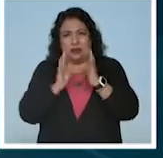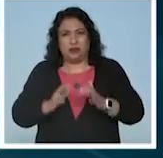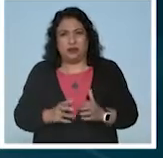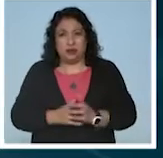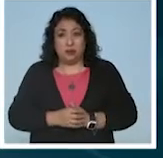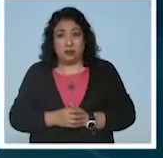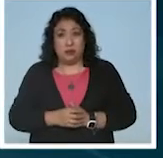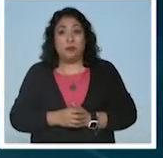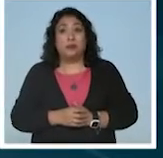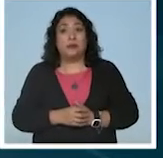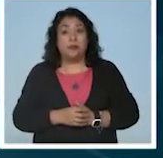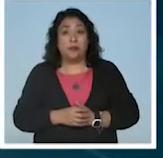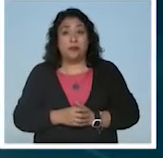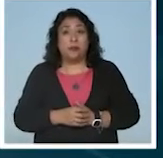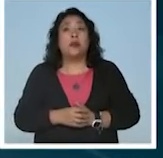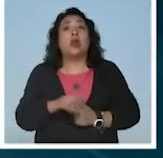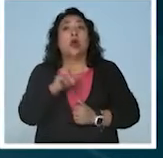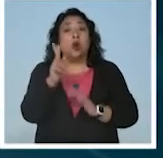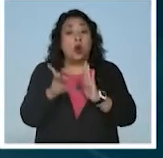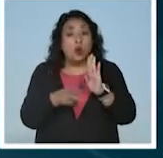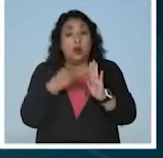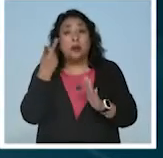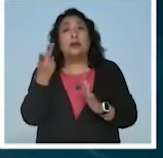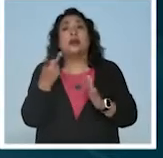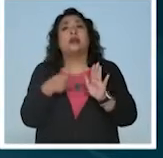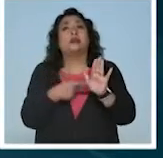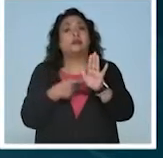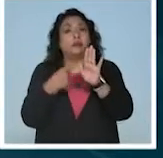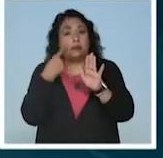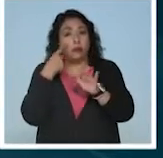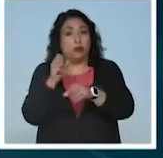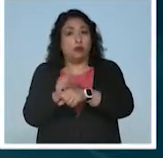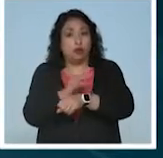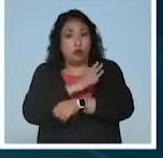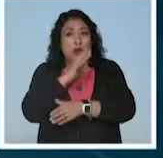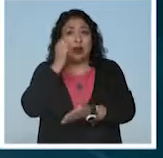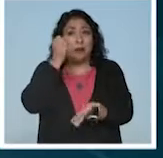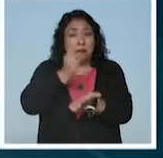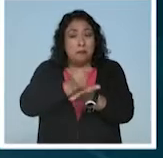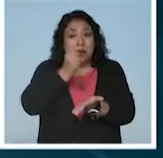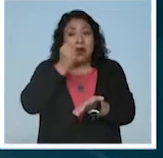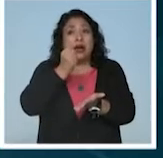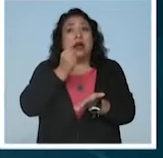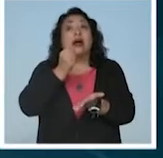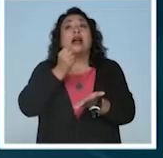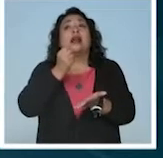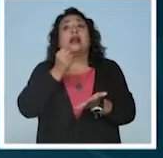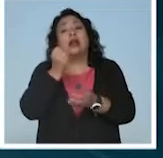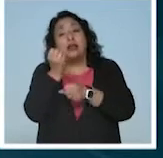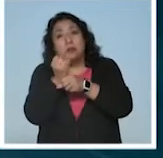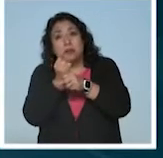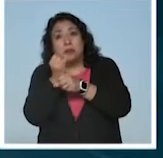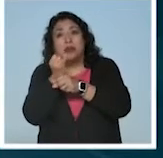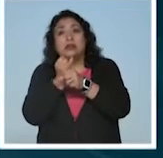enorme era también traer otra vez un producto emocional con la marca y explorar